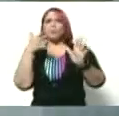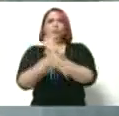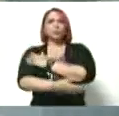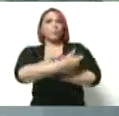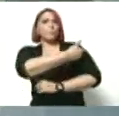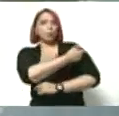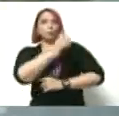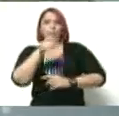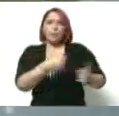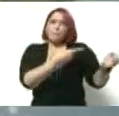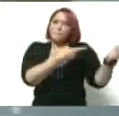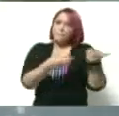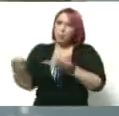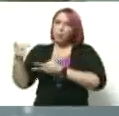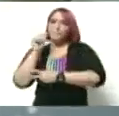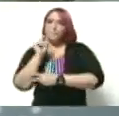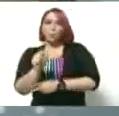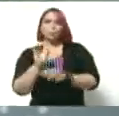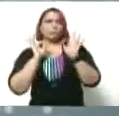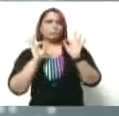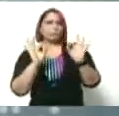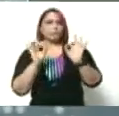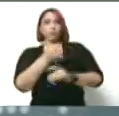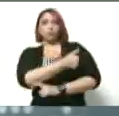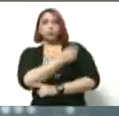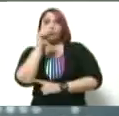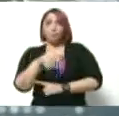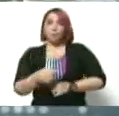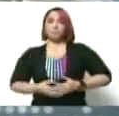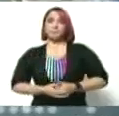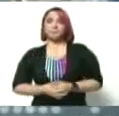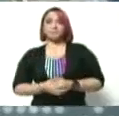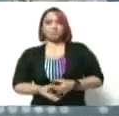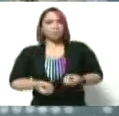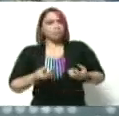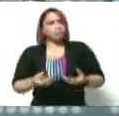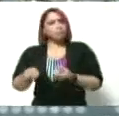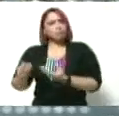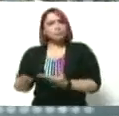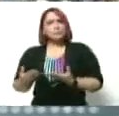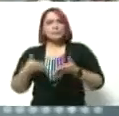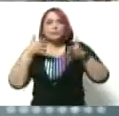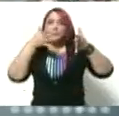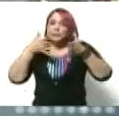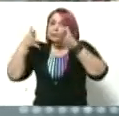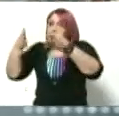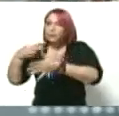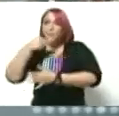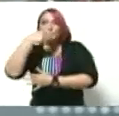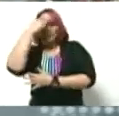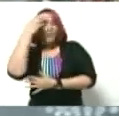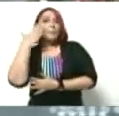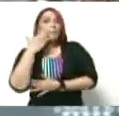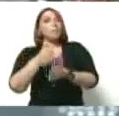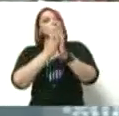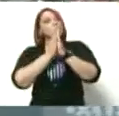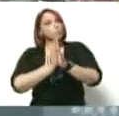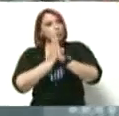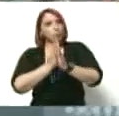indicando punto fijo de inmunización también tratando de convencer a los padres y representantes que por favor